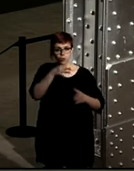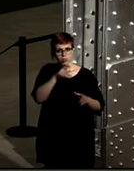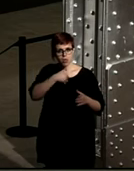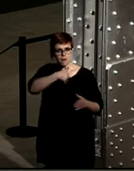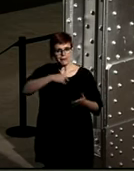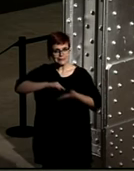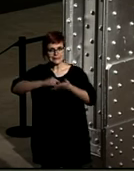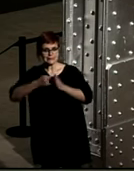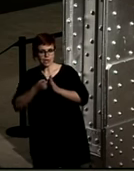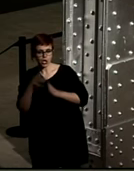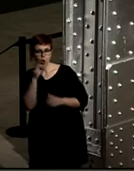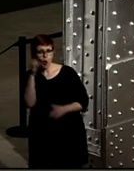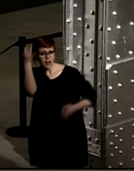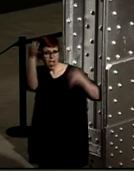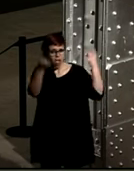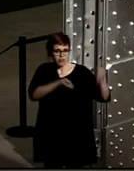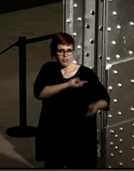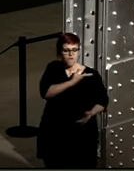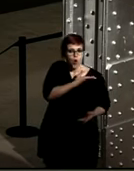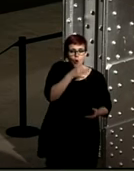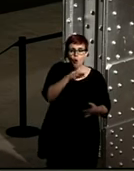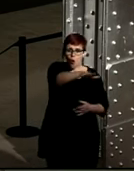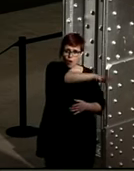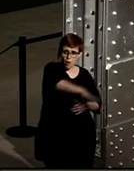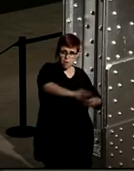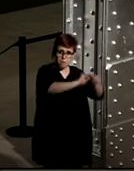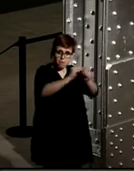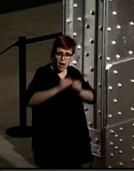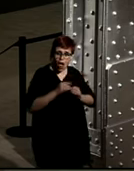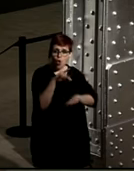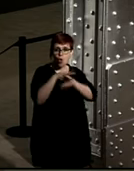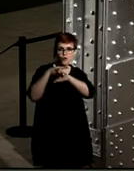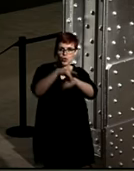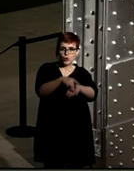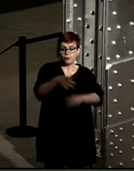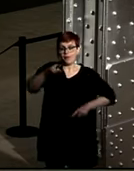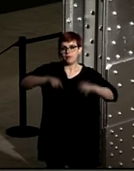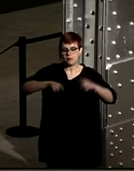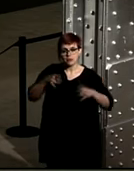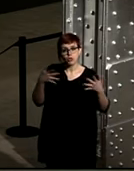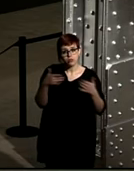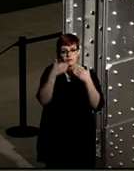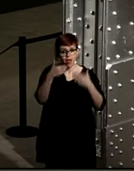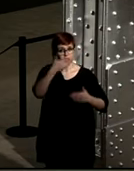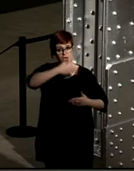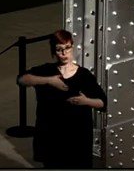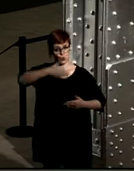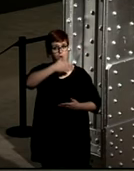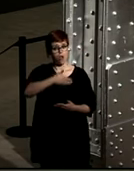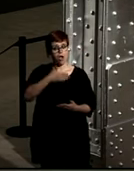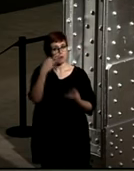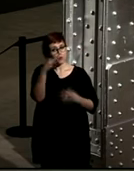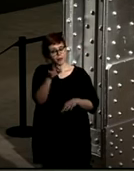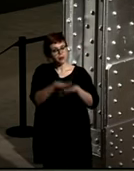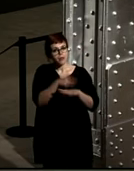técnico, más creativo, más de set, más de guión. Y en eso la escuela también ayuda mucho a que la gente